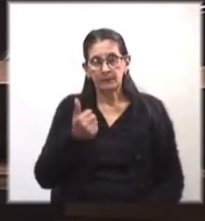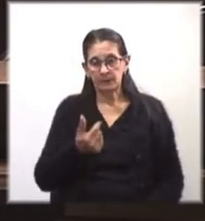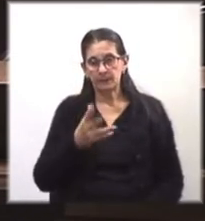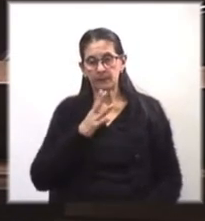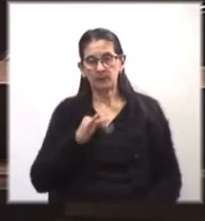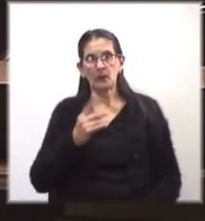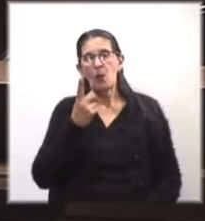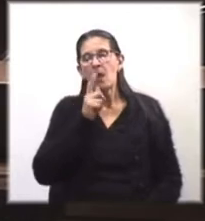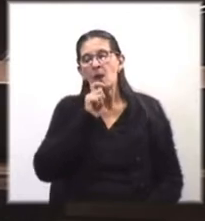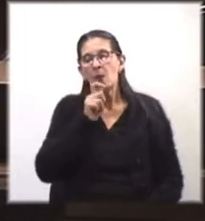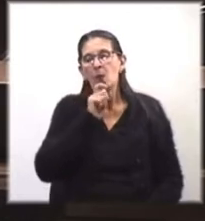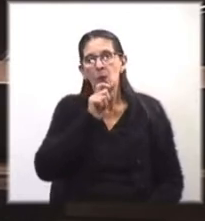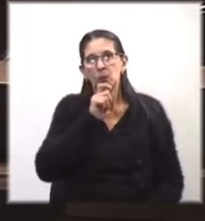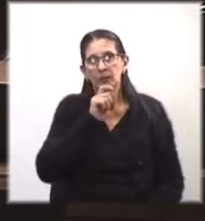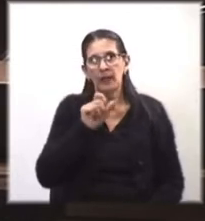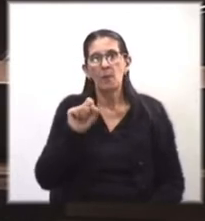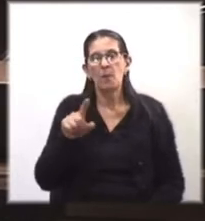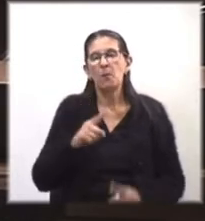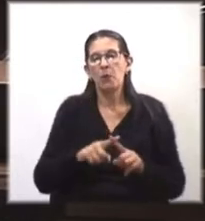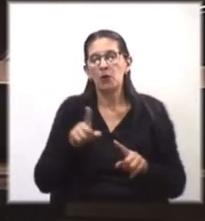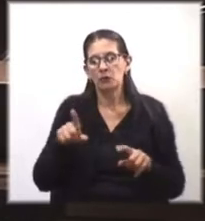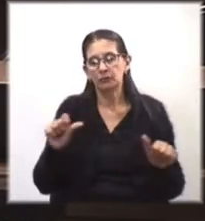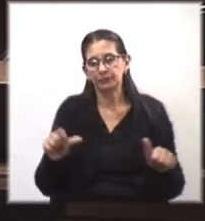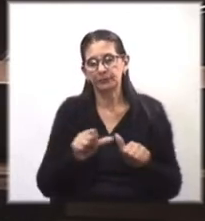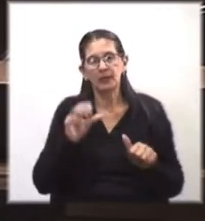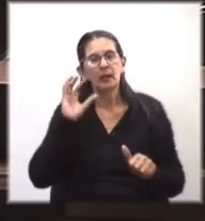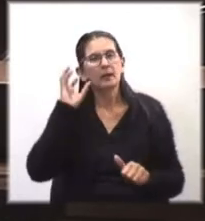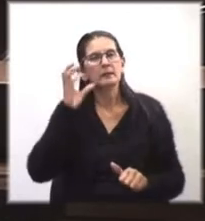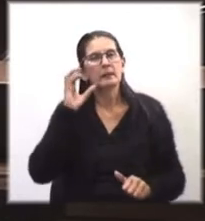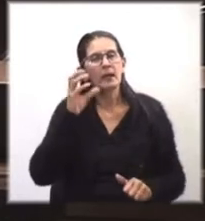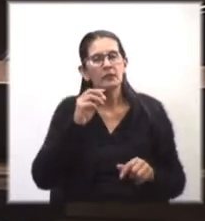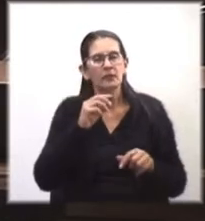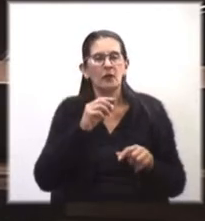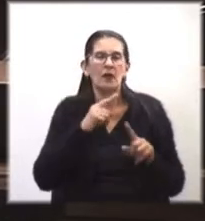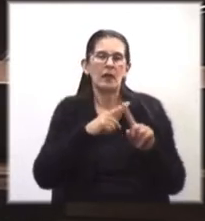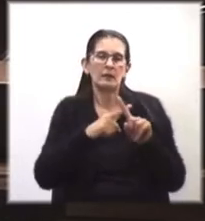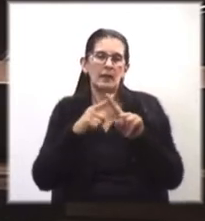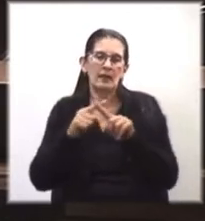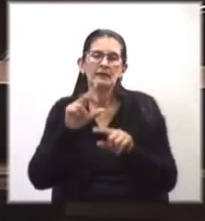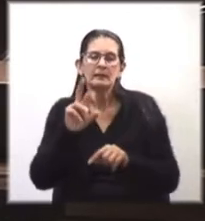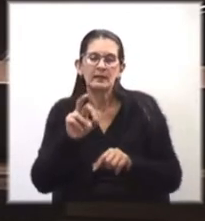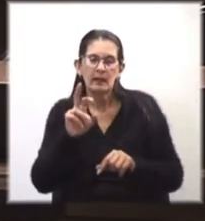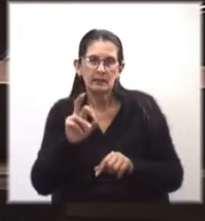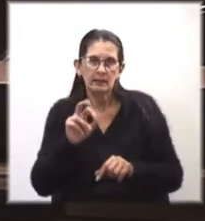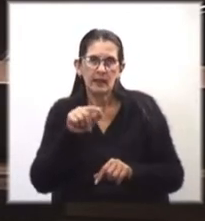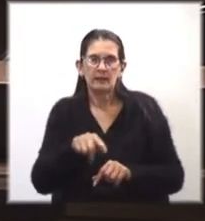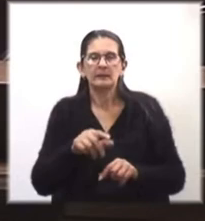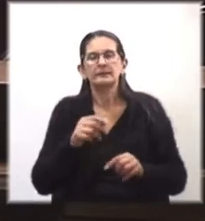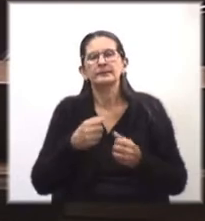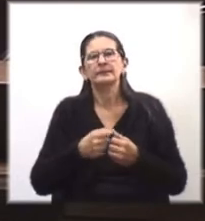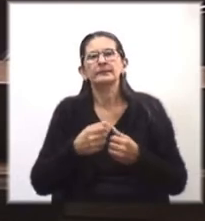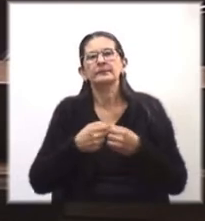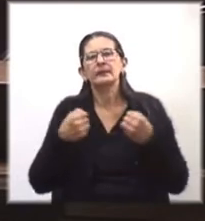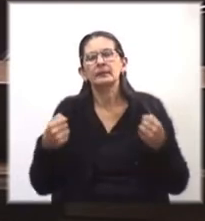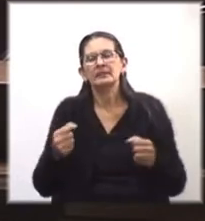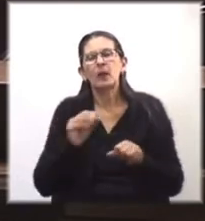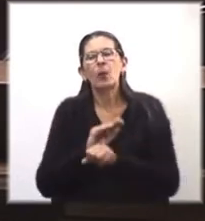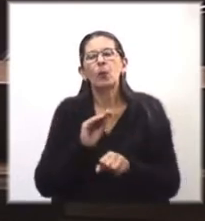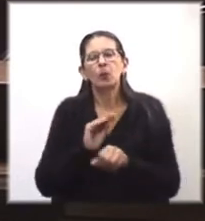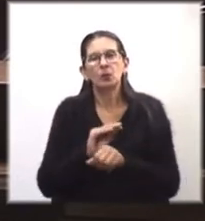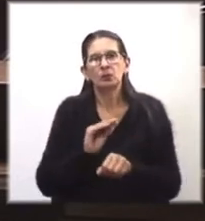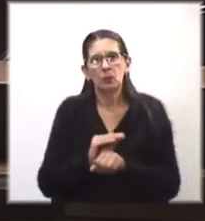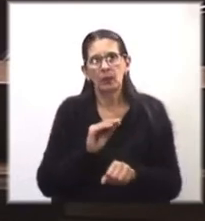era una locutora muy conocida por su actividad en CX30. Rubén Castillo, de inmensa trayectoria